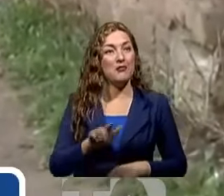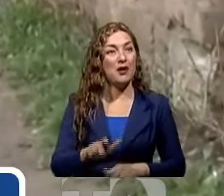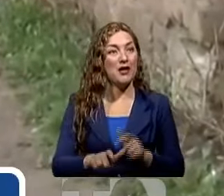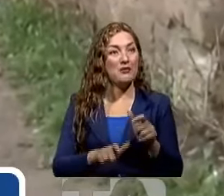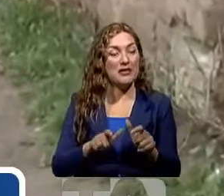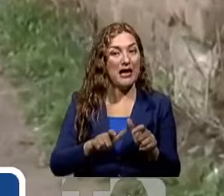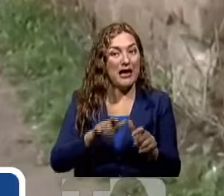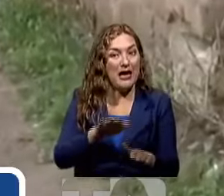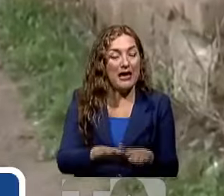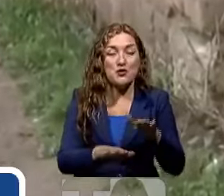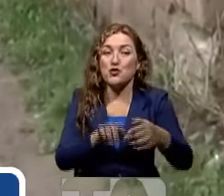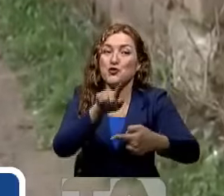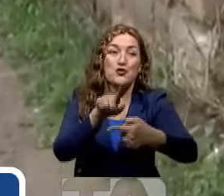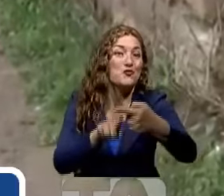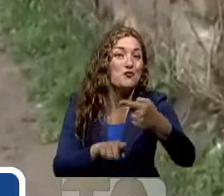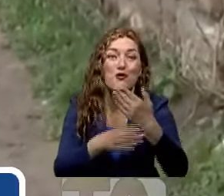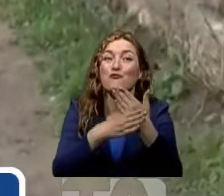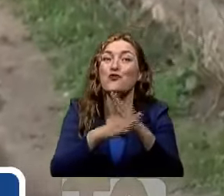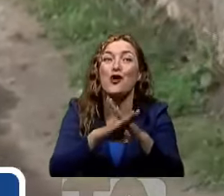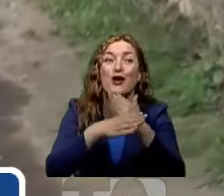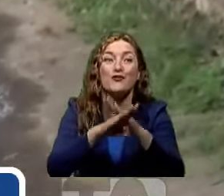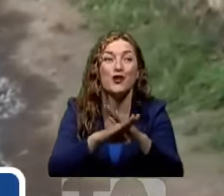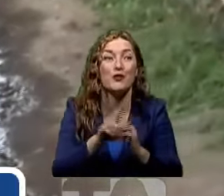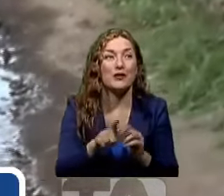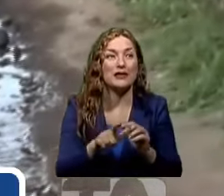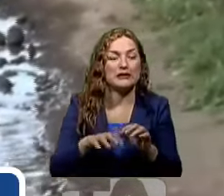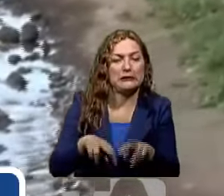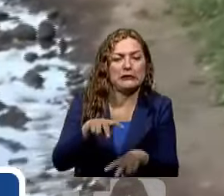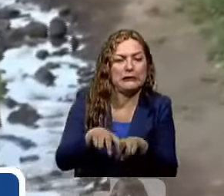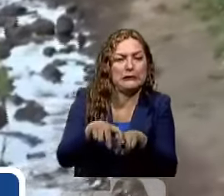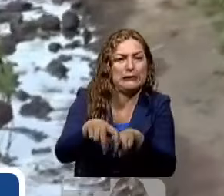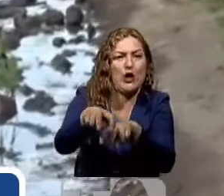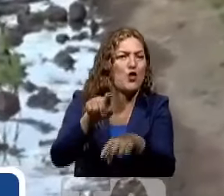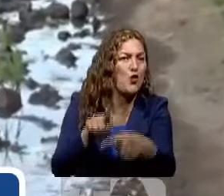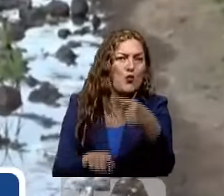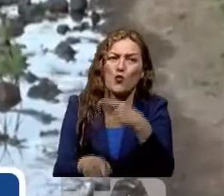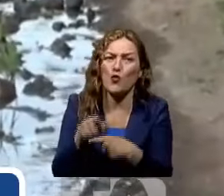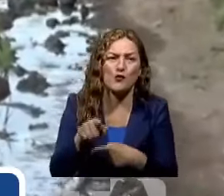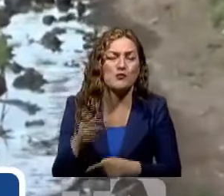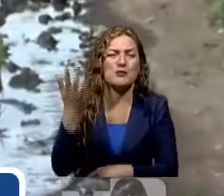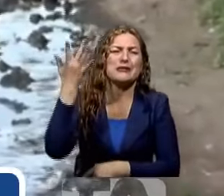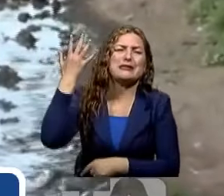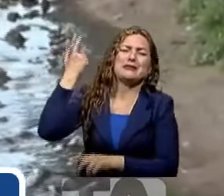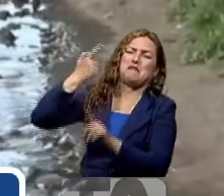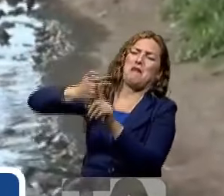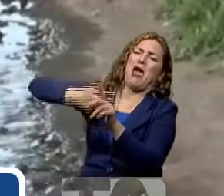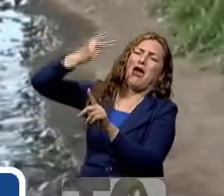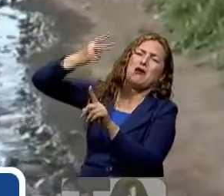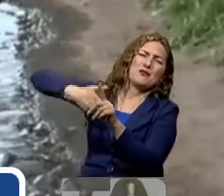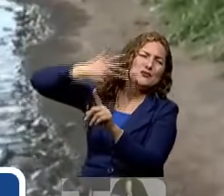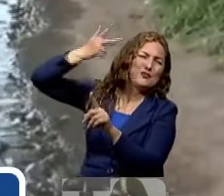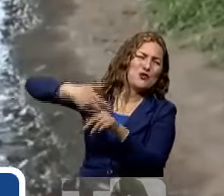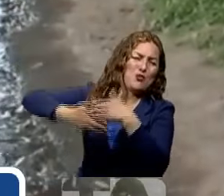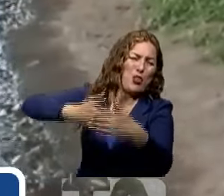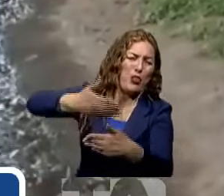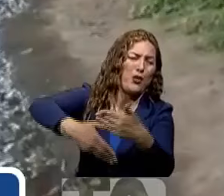acera, entonces los vecinos es complicado que transiten a esta hora. Según ellos nos cuentan, esto ya lleva meses y es